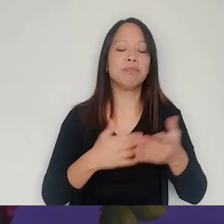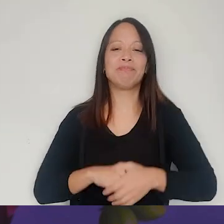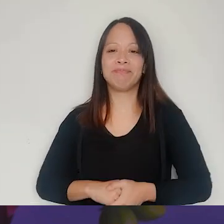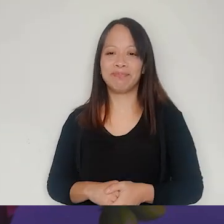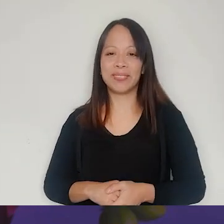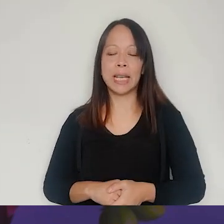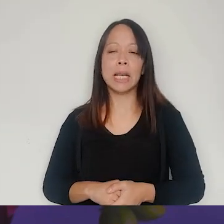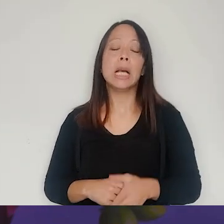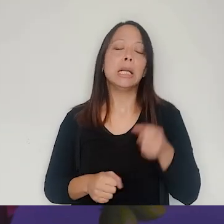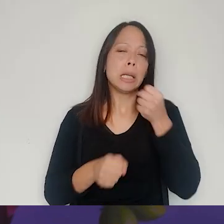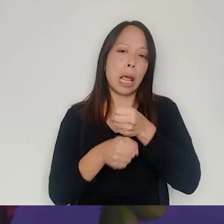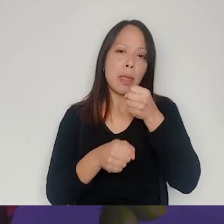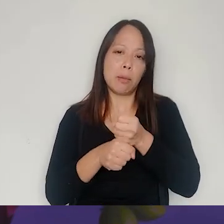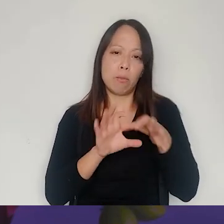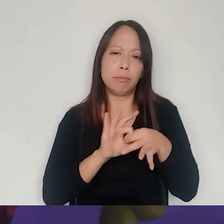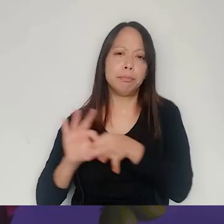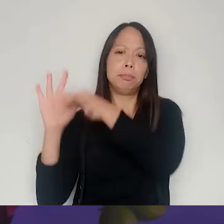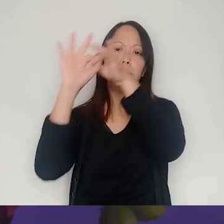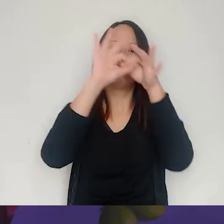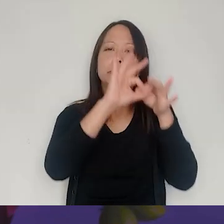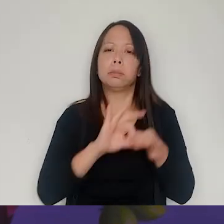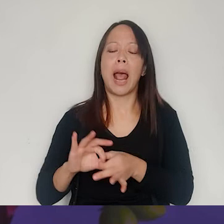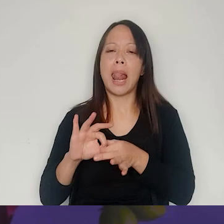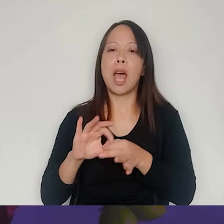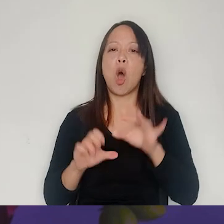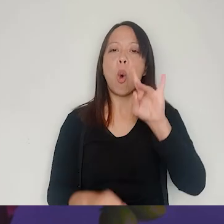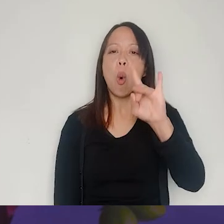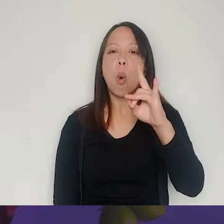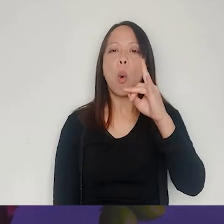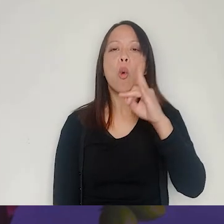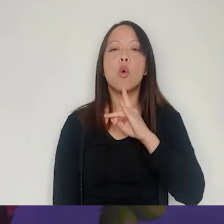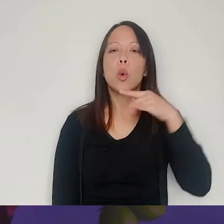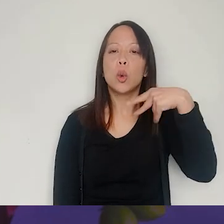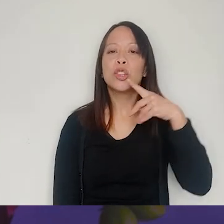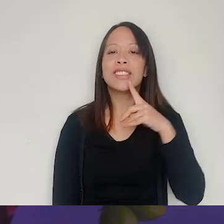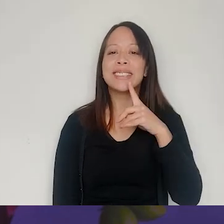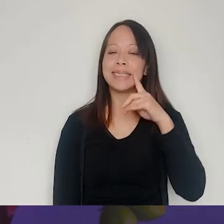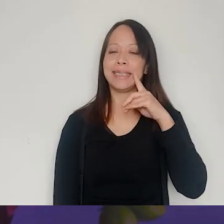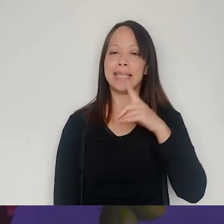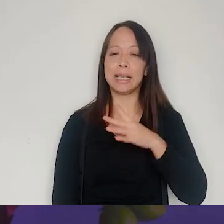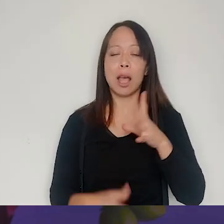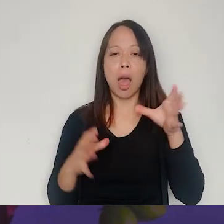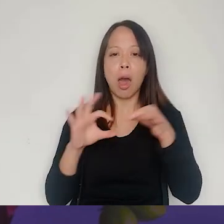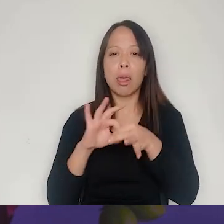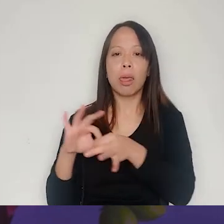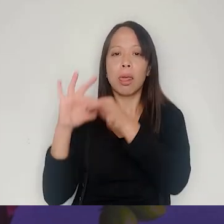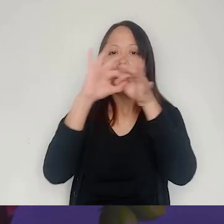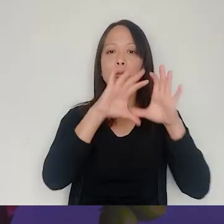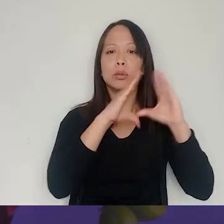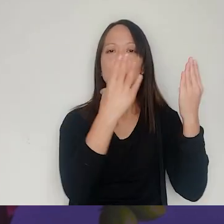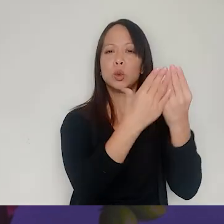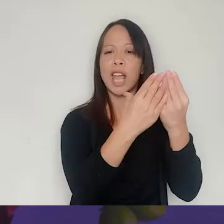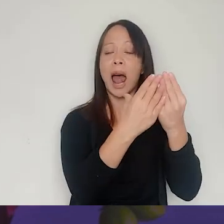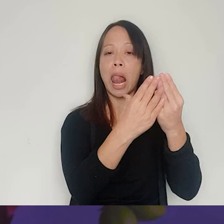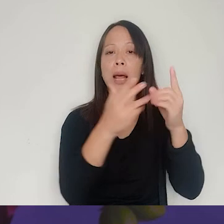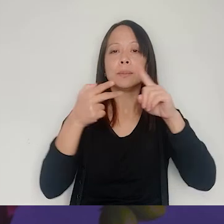pues la importancia del trabajo en alianza. Nosotros estamos dentro del UDNI, que es la Undiagnosed Disease Network International, también el SOLVER-D,